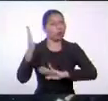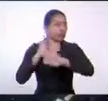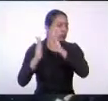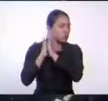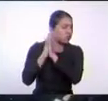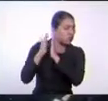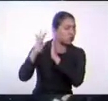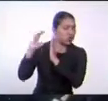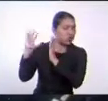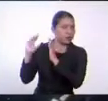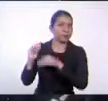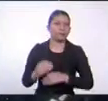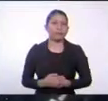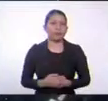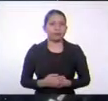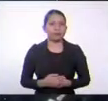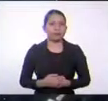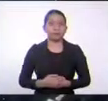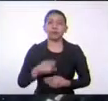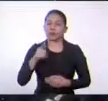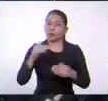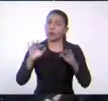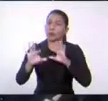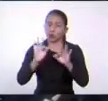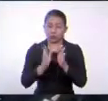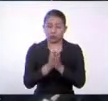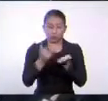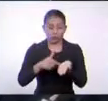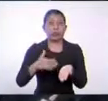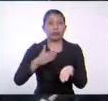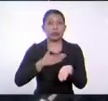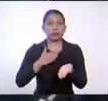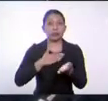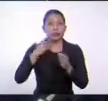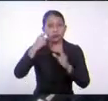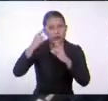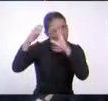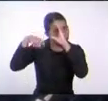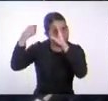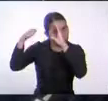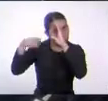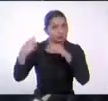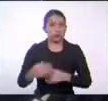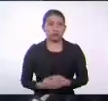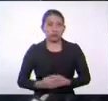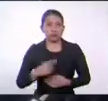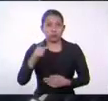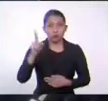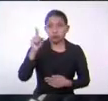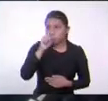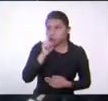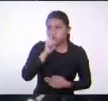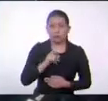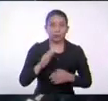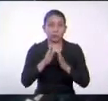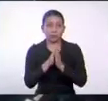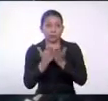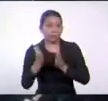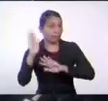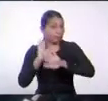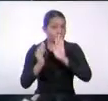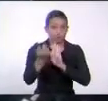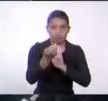embargo, es posible hallar obras de este género en el cine, la animación, el cómic y los